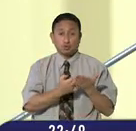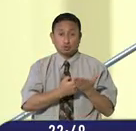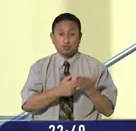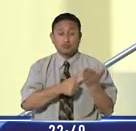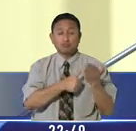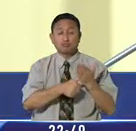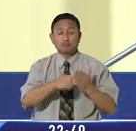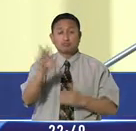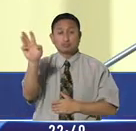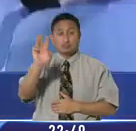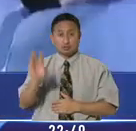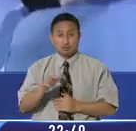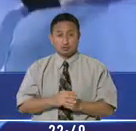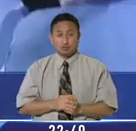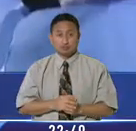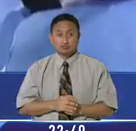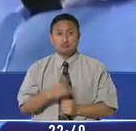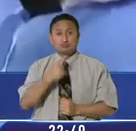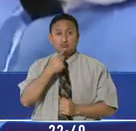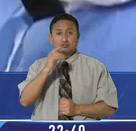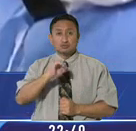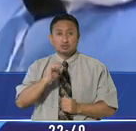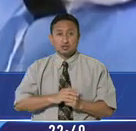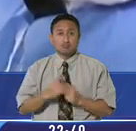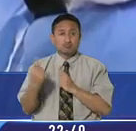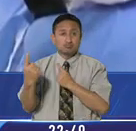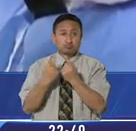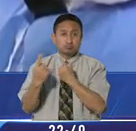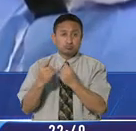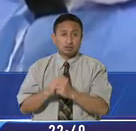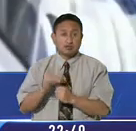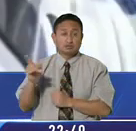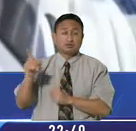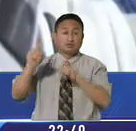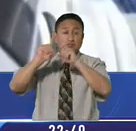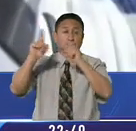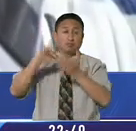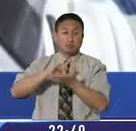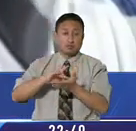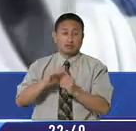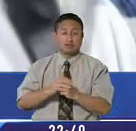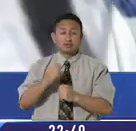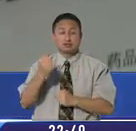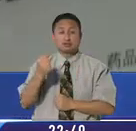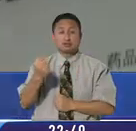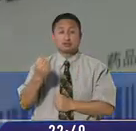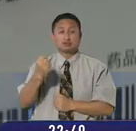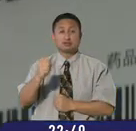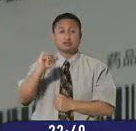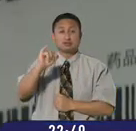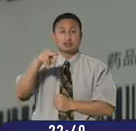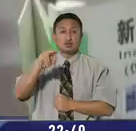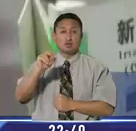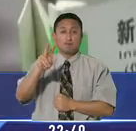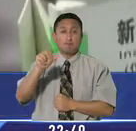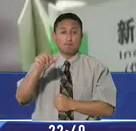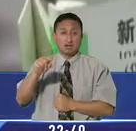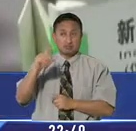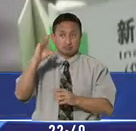la ministra de Salud sostuvo un diálogo con la farmacéutica Sinovac para concretar